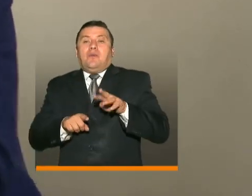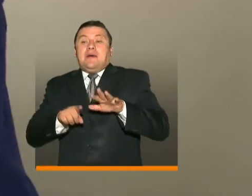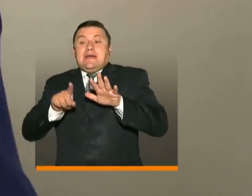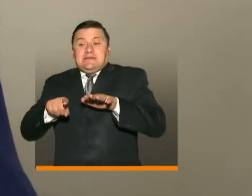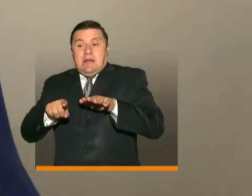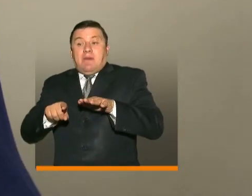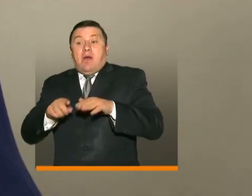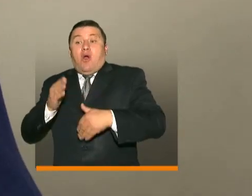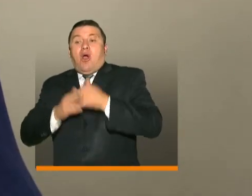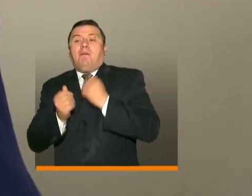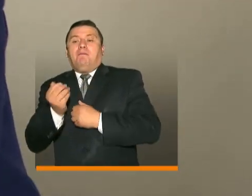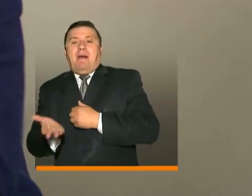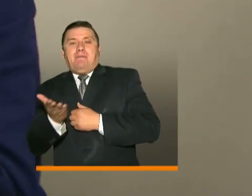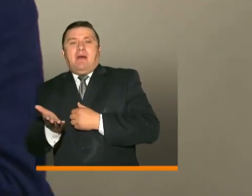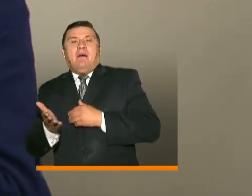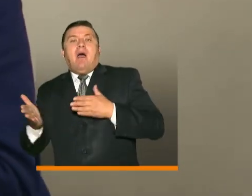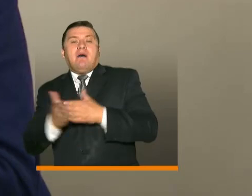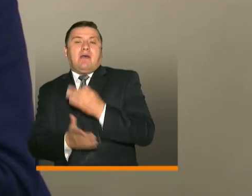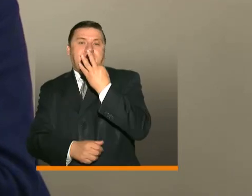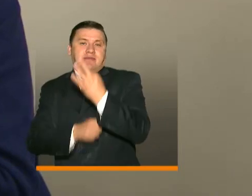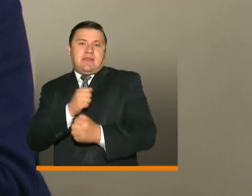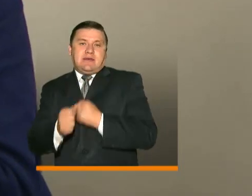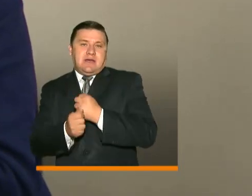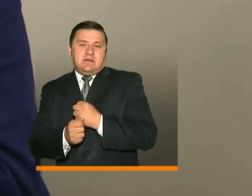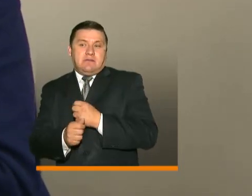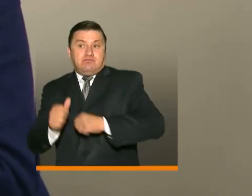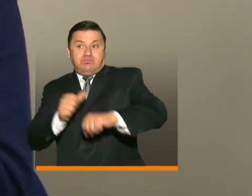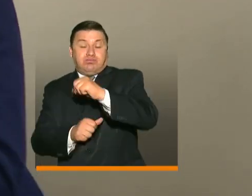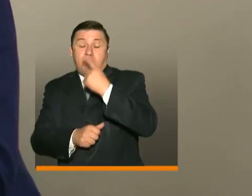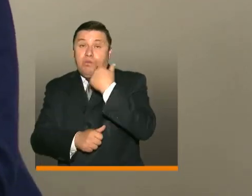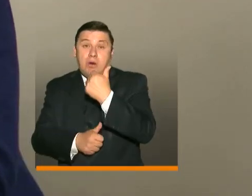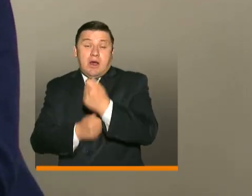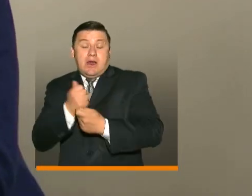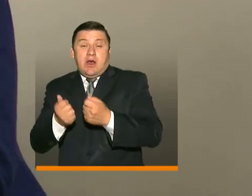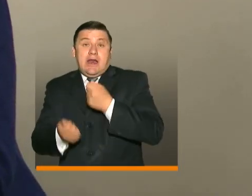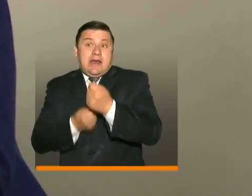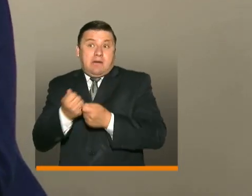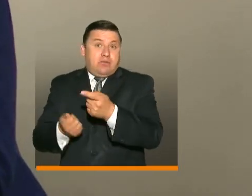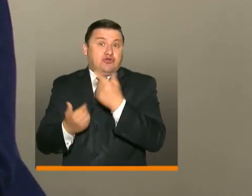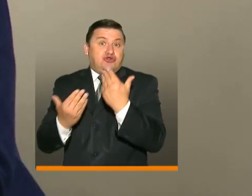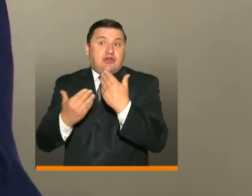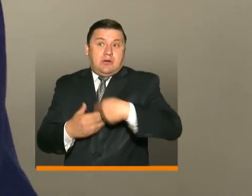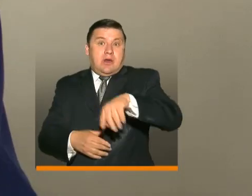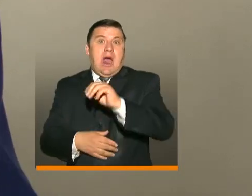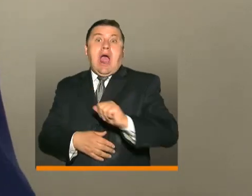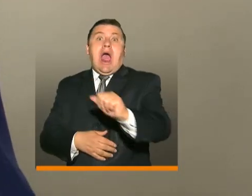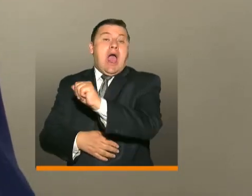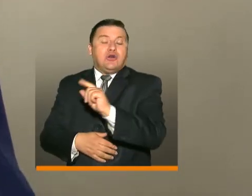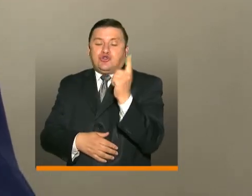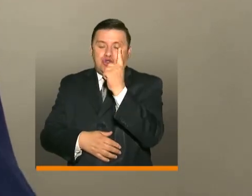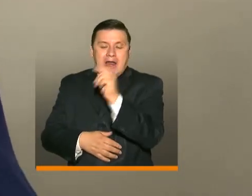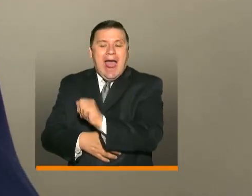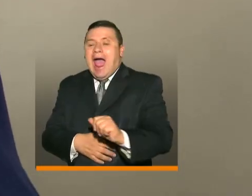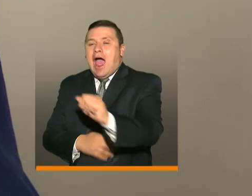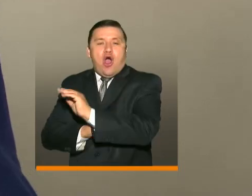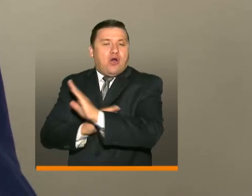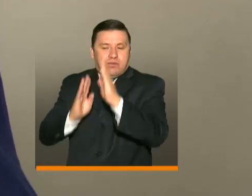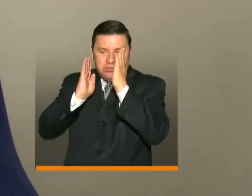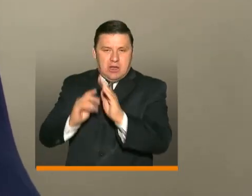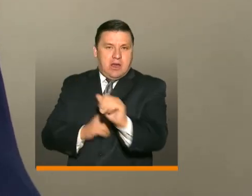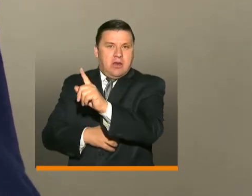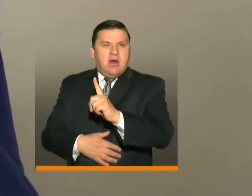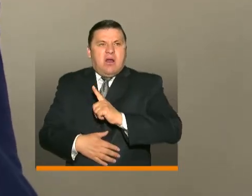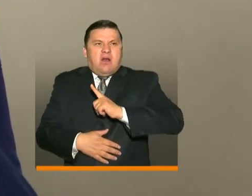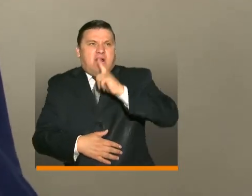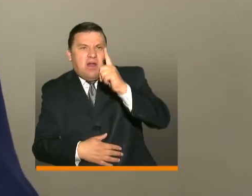Garantías hasta el 70%, y creo que es una gran noticia. ¿Por qué? Porque va a ser las beneficiarias van a ser únicamente mujeres que